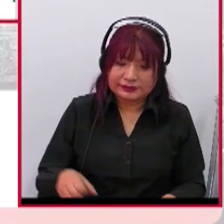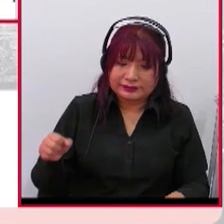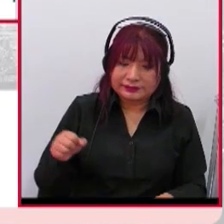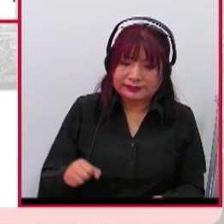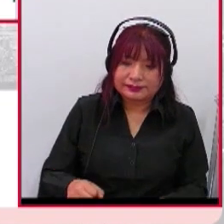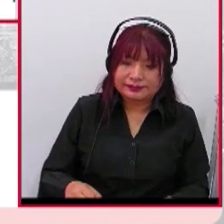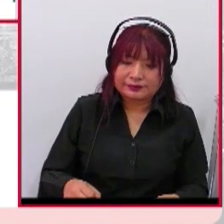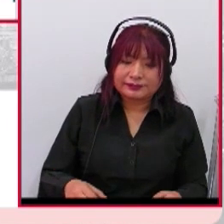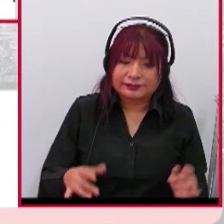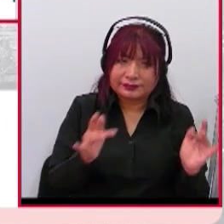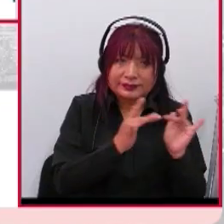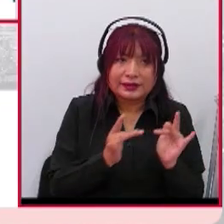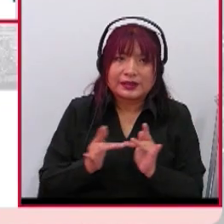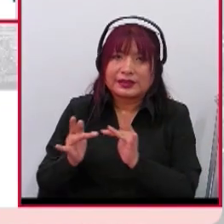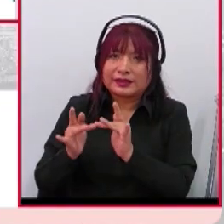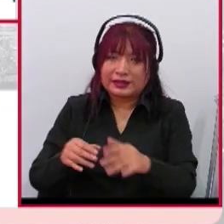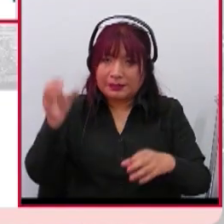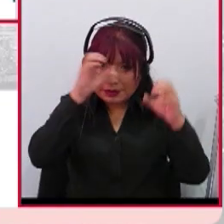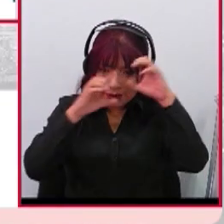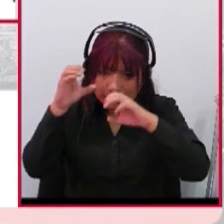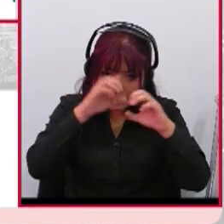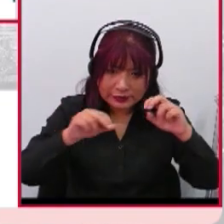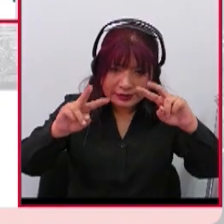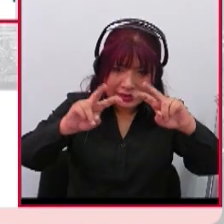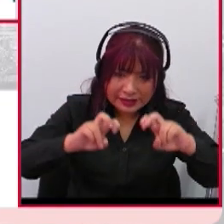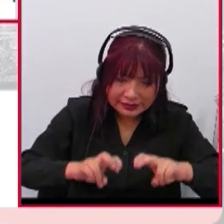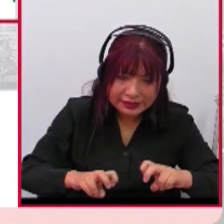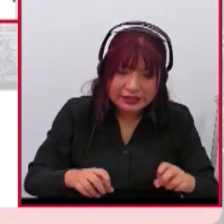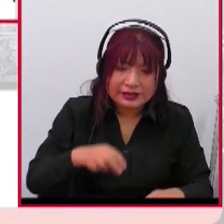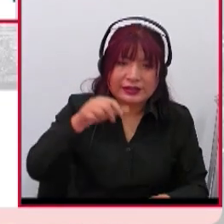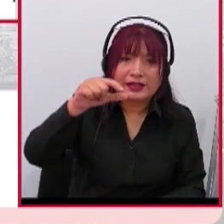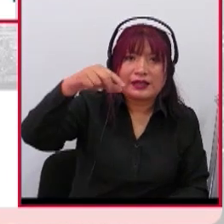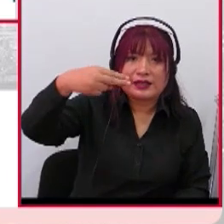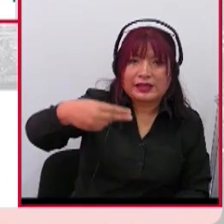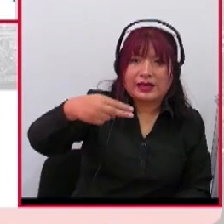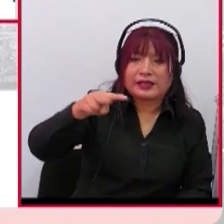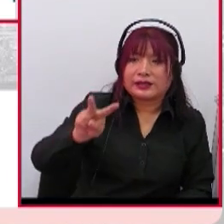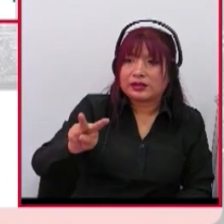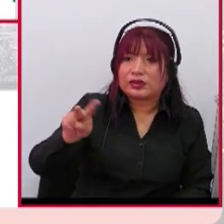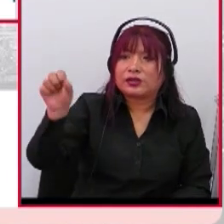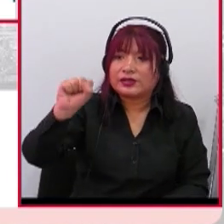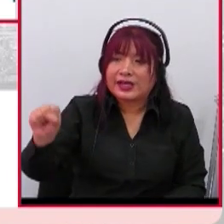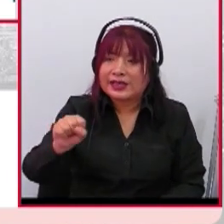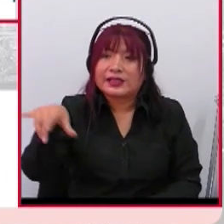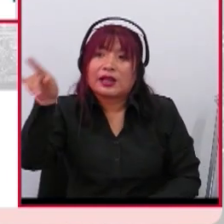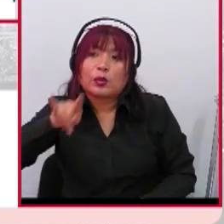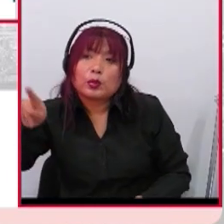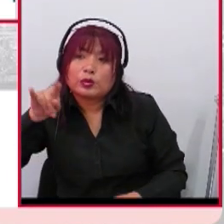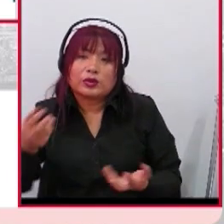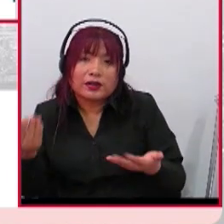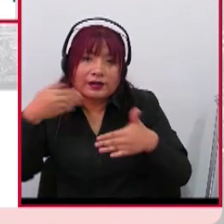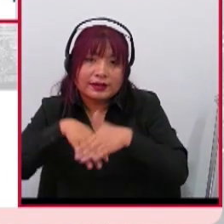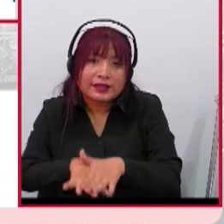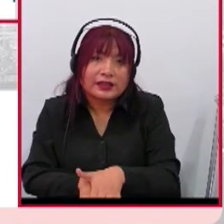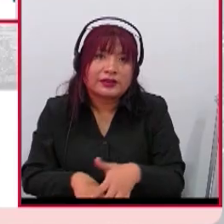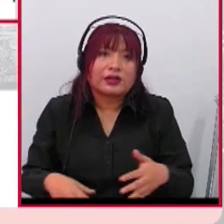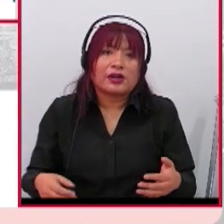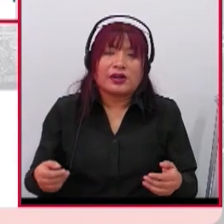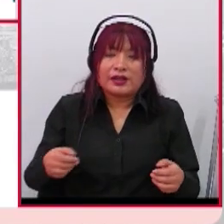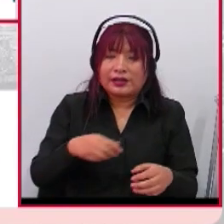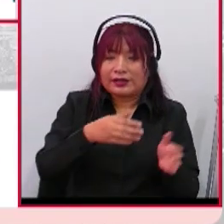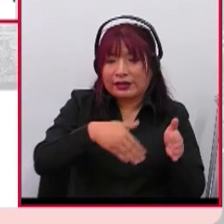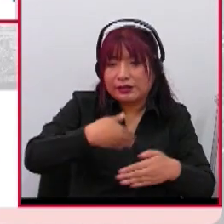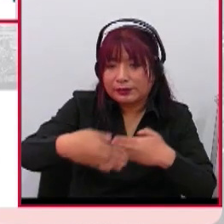detección del H2S y cómo lo vas a controlar. Esa ha sido clave fundamental para nosotros. Eso es lo que yo he venido a compartir en este